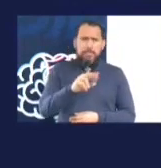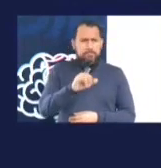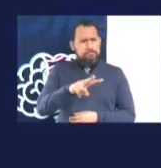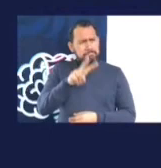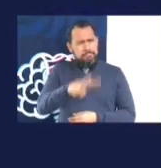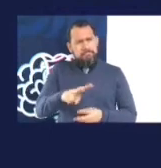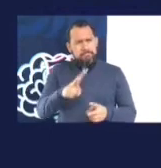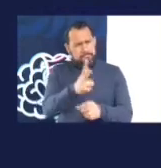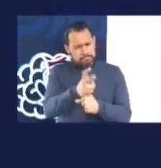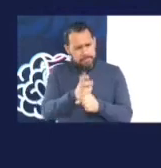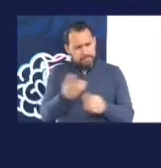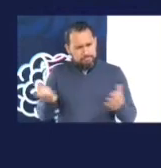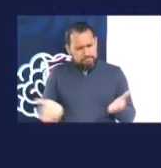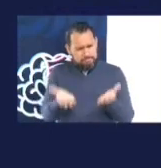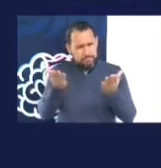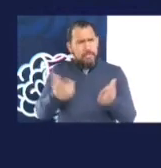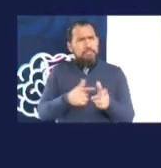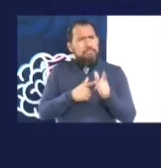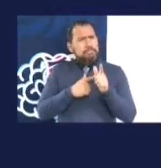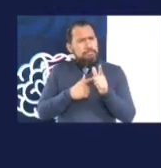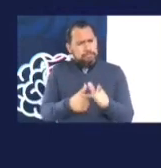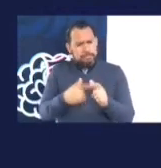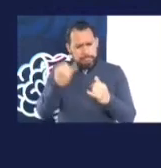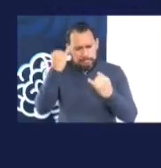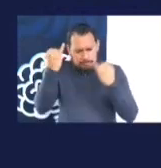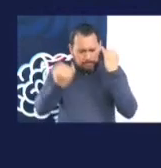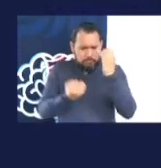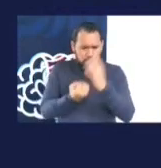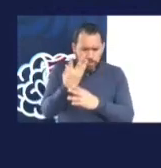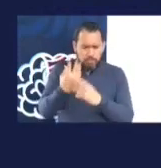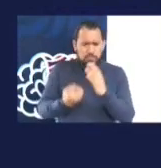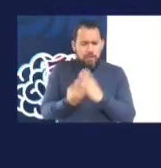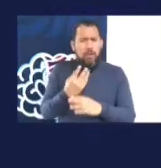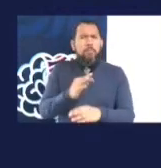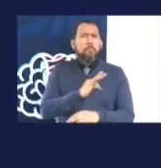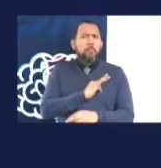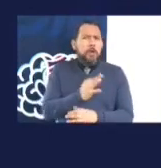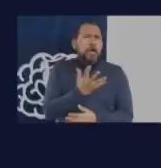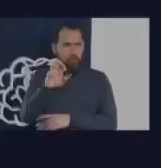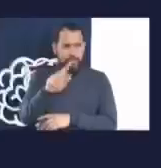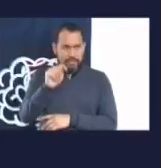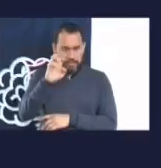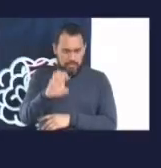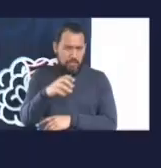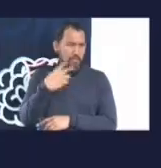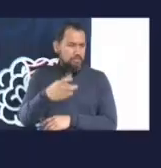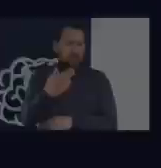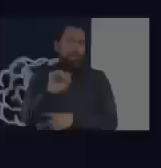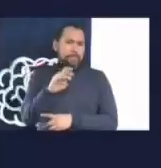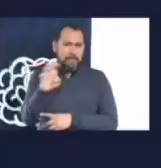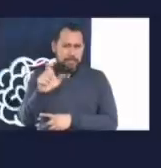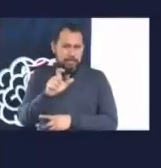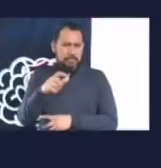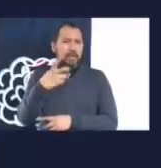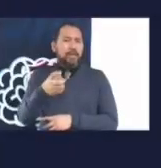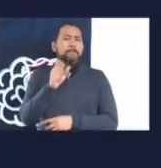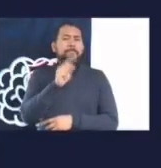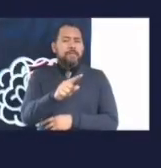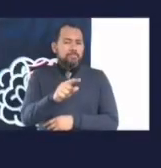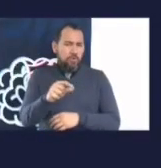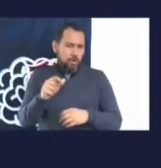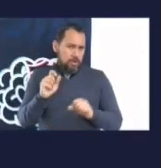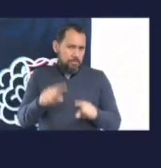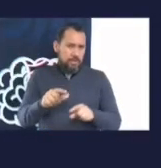sigamos con esta iniciativa, con esta innovación. Día con día podemos contar con mejores prácticas. Por ser reconocidos en el Ayuntamiento